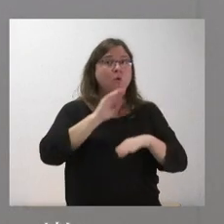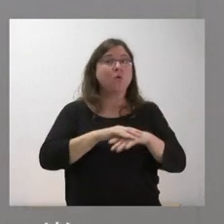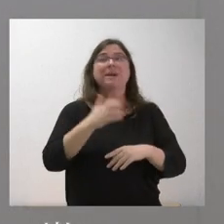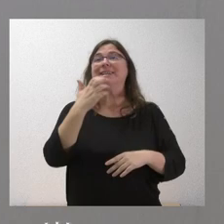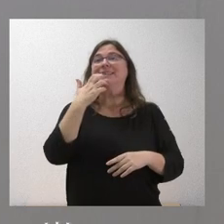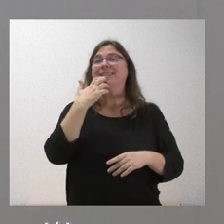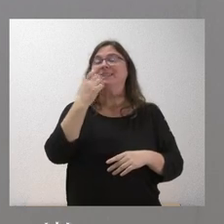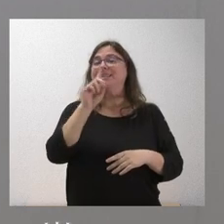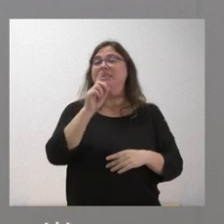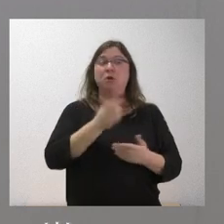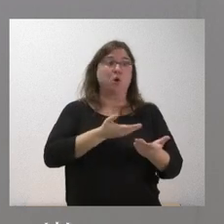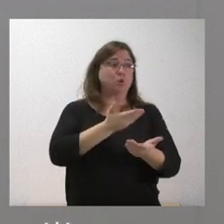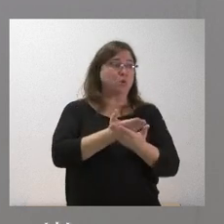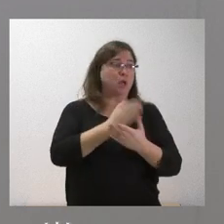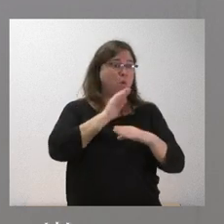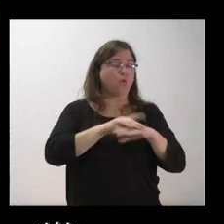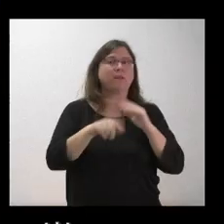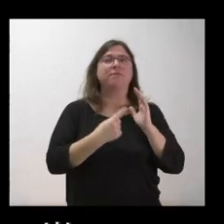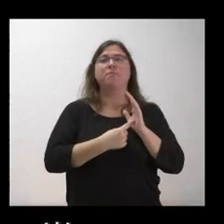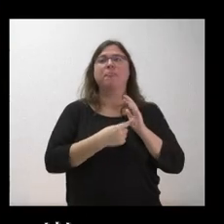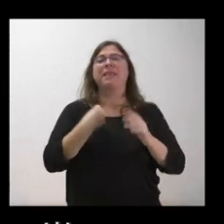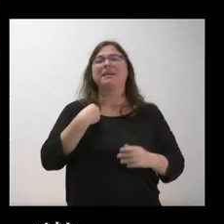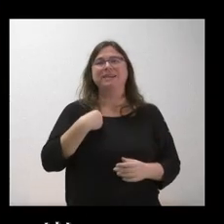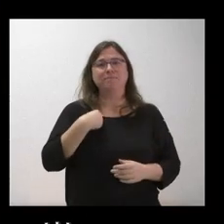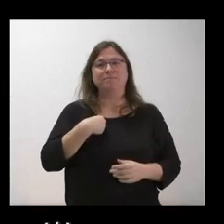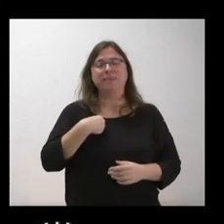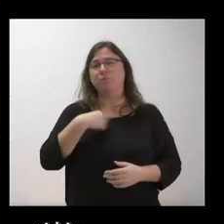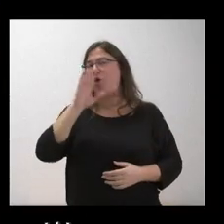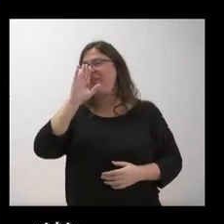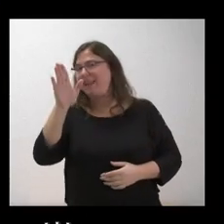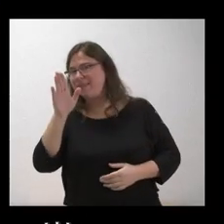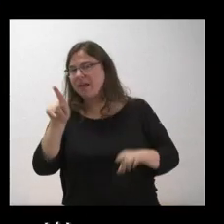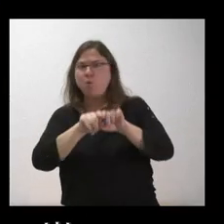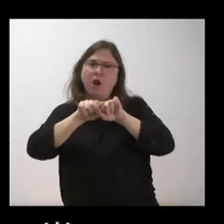el ánimo de incumplir la ley pero es que no o sea es lo mismo directa que